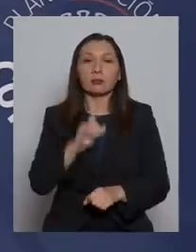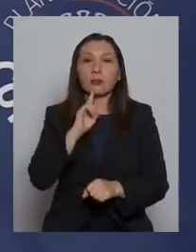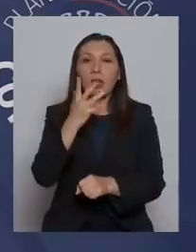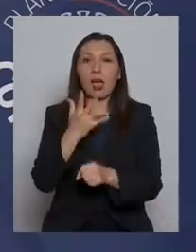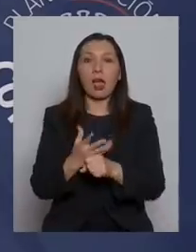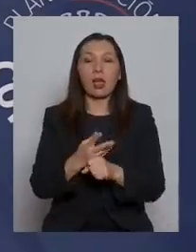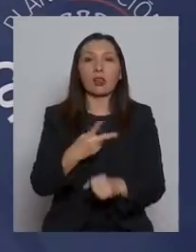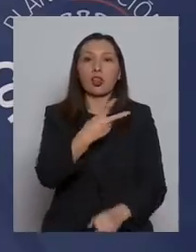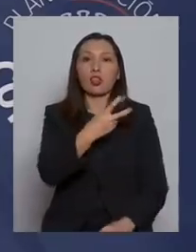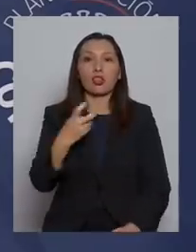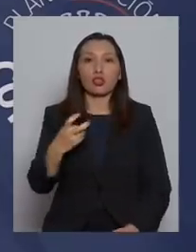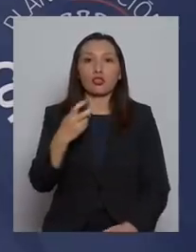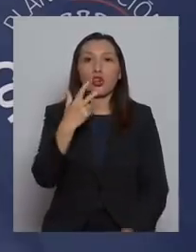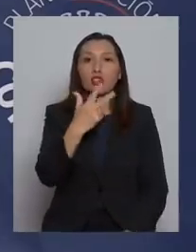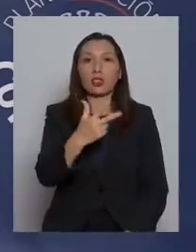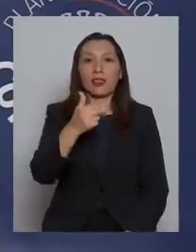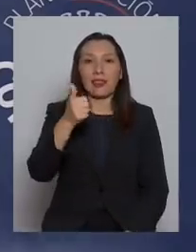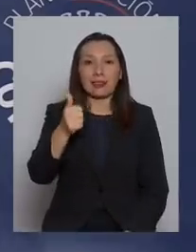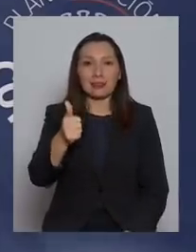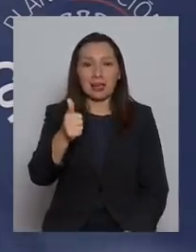tenemos